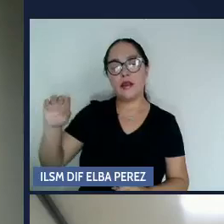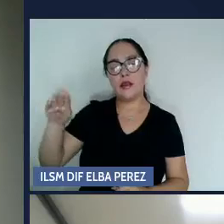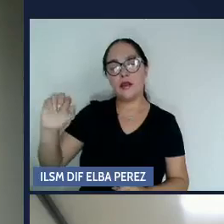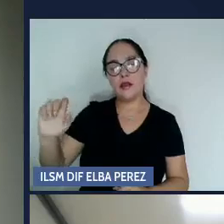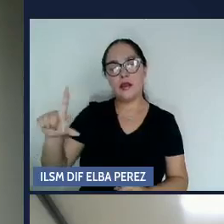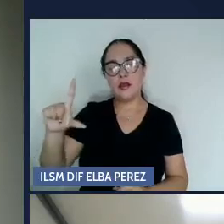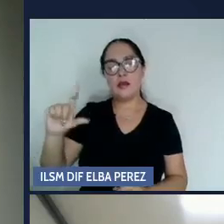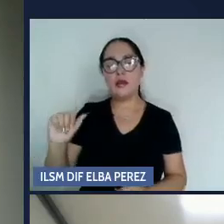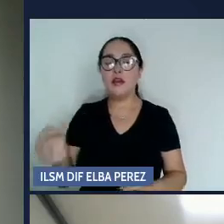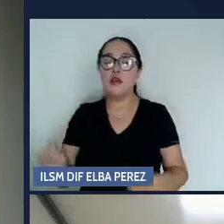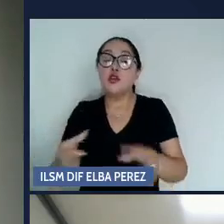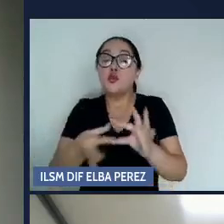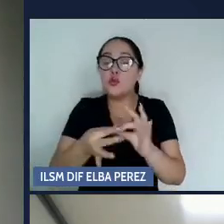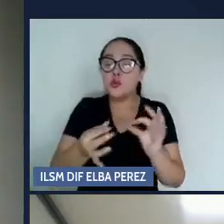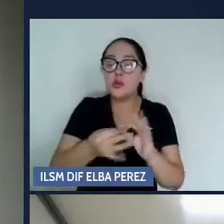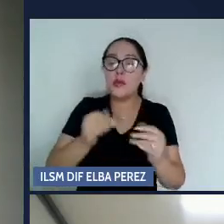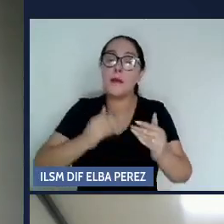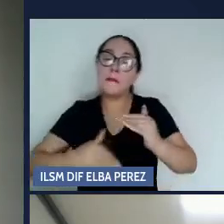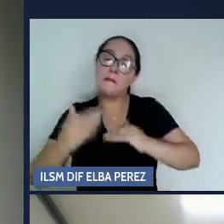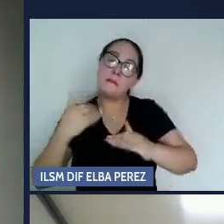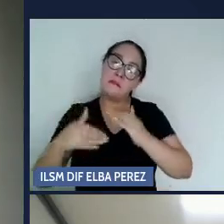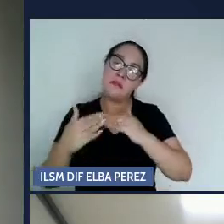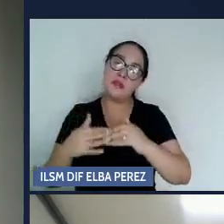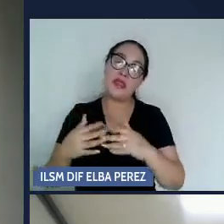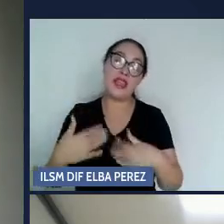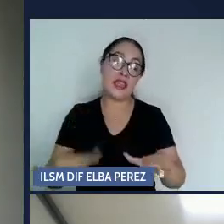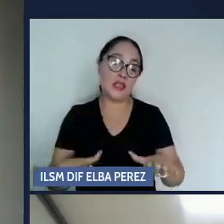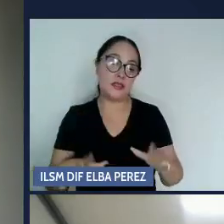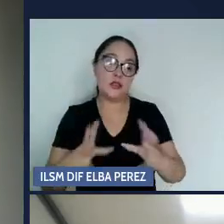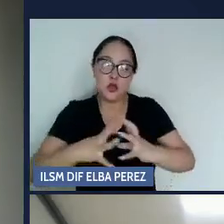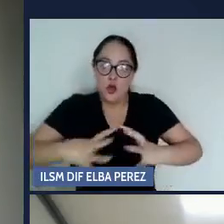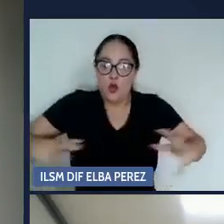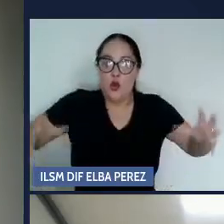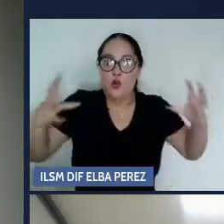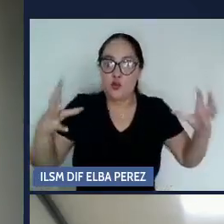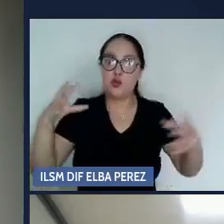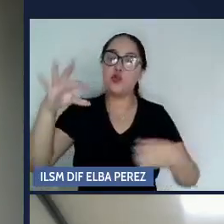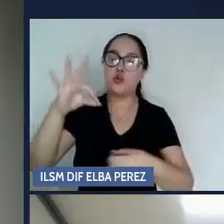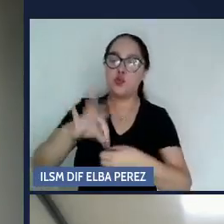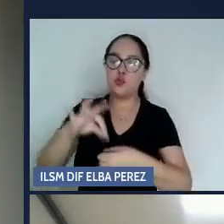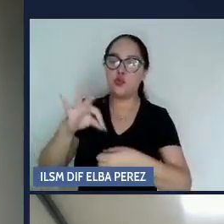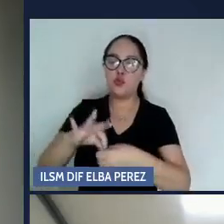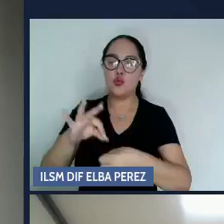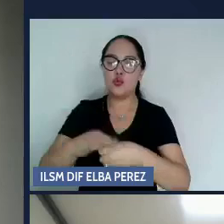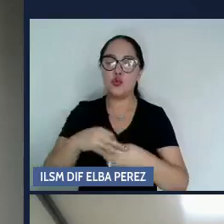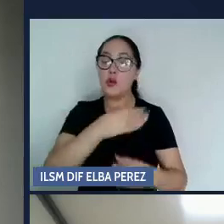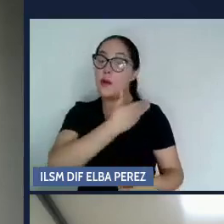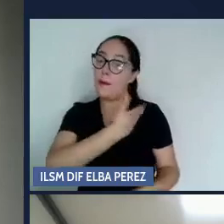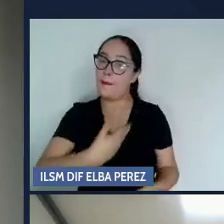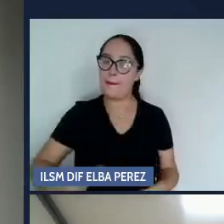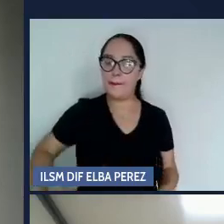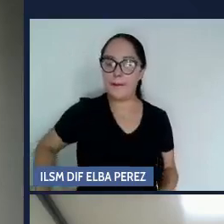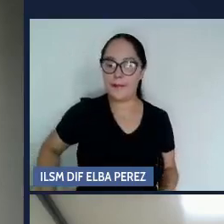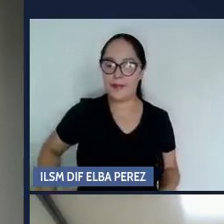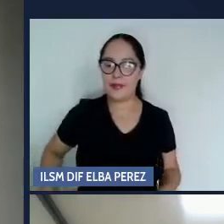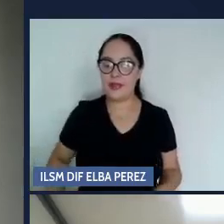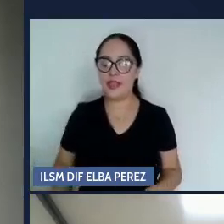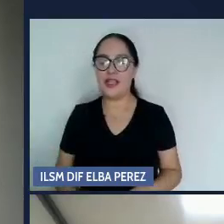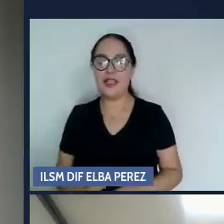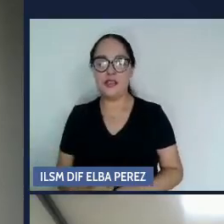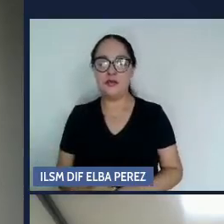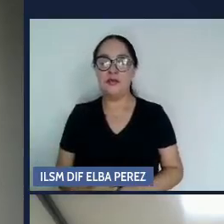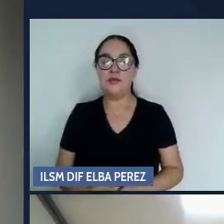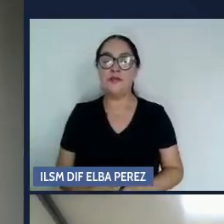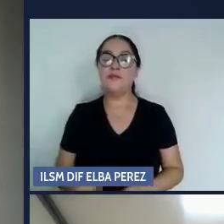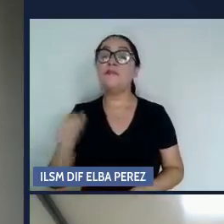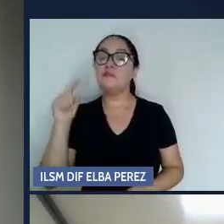que estamos en la elección más grande hasta el momento en nuestro país. Les voy a dar una cifra y de verdad ahí se